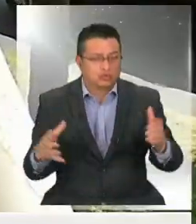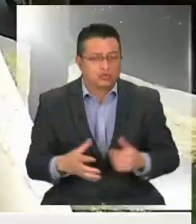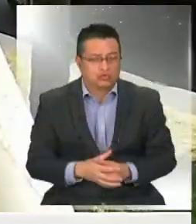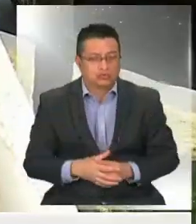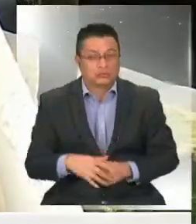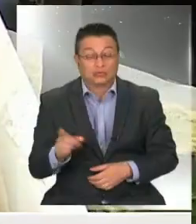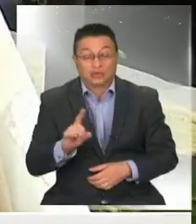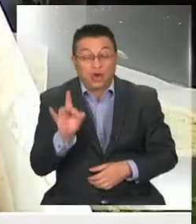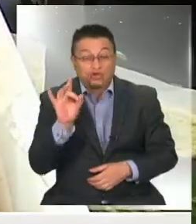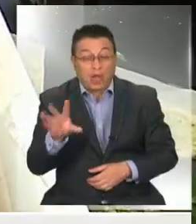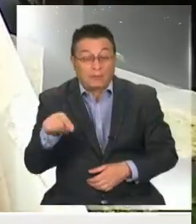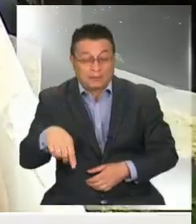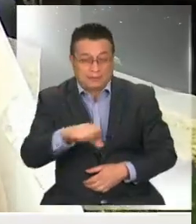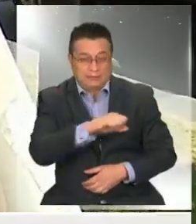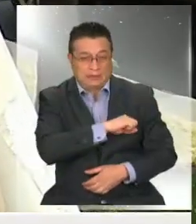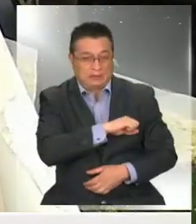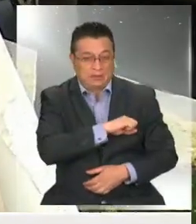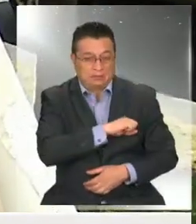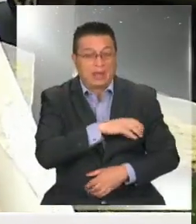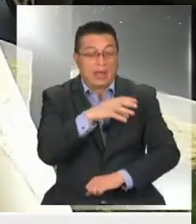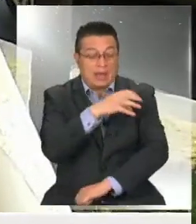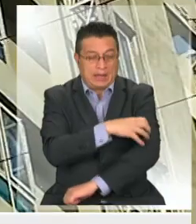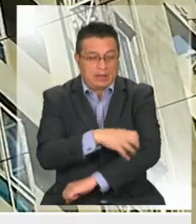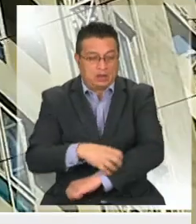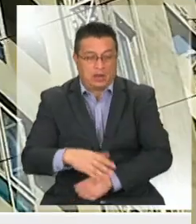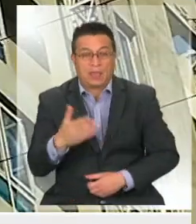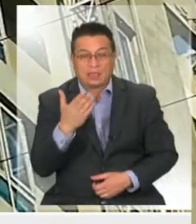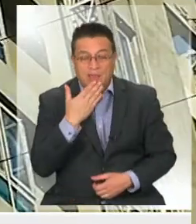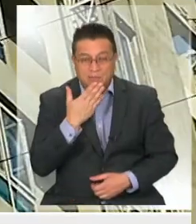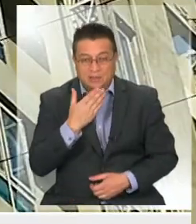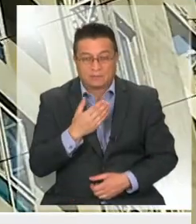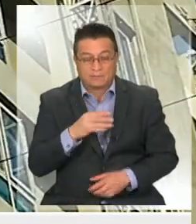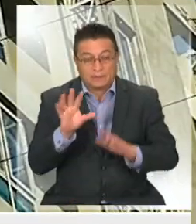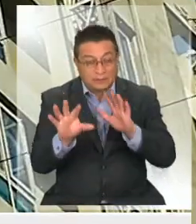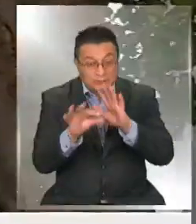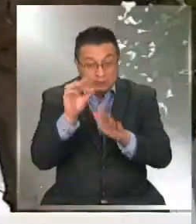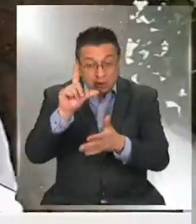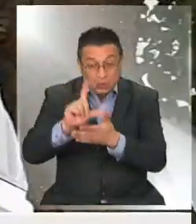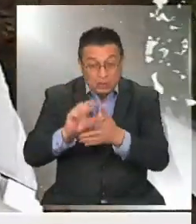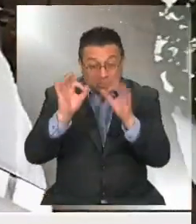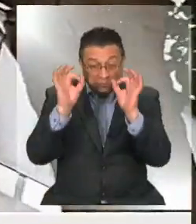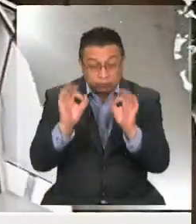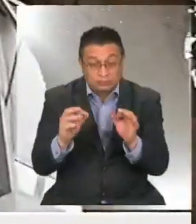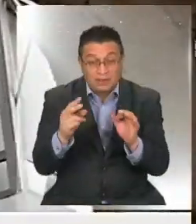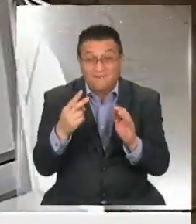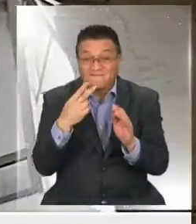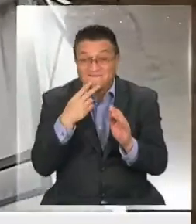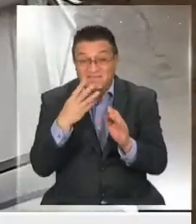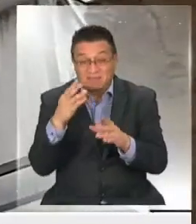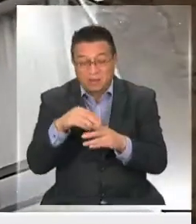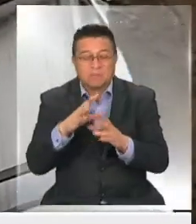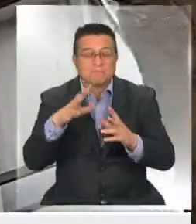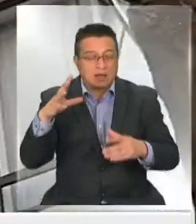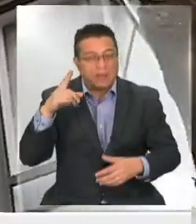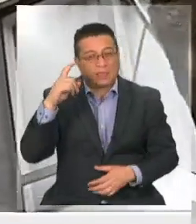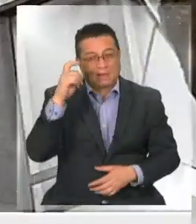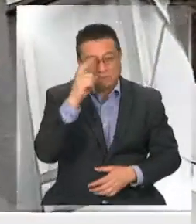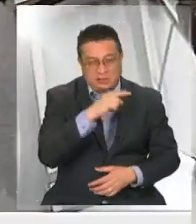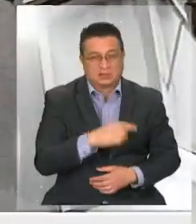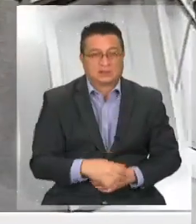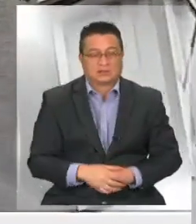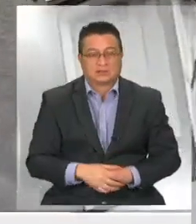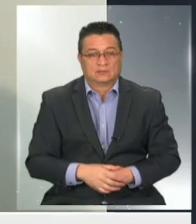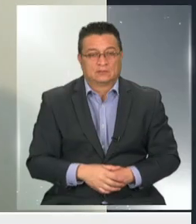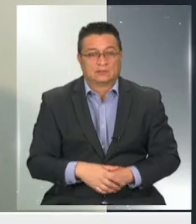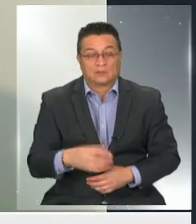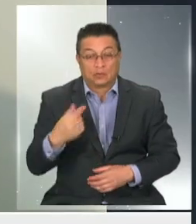no solamente en Santiago, en regiones también. Encontrar el lugar ideal para vivir cada vez es más difícil. Si bien